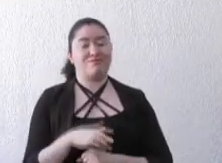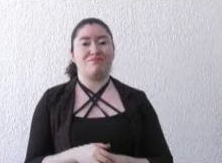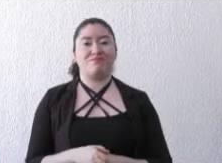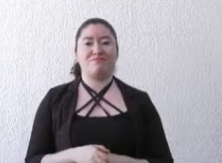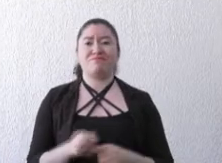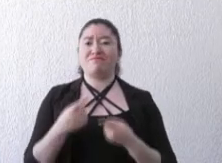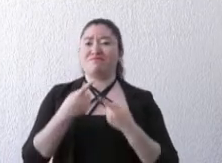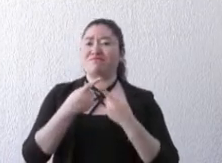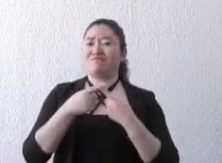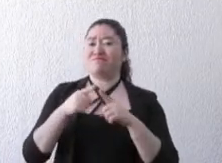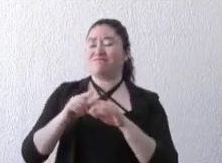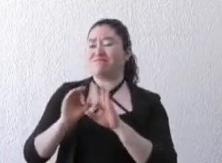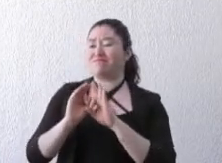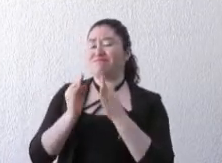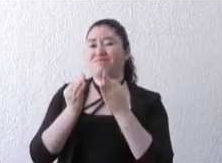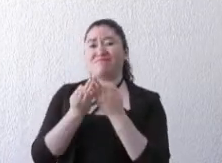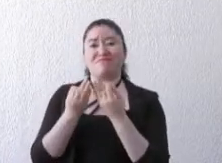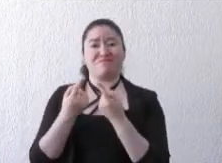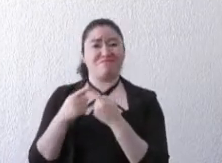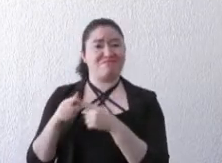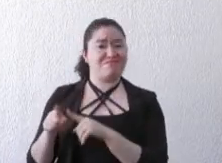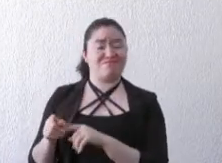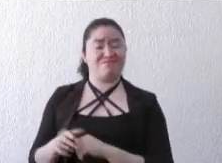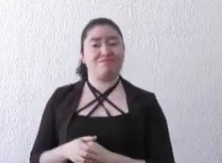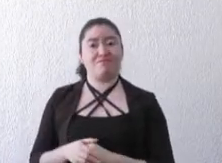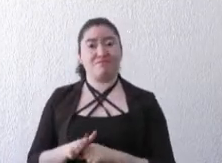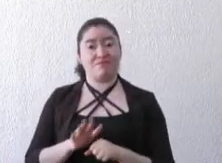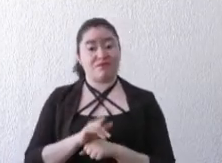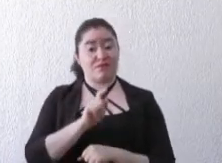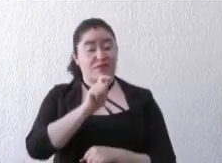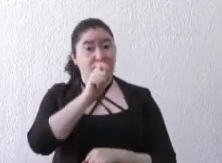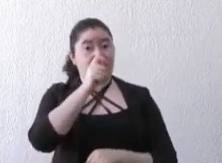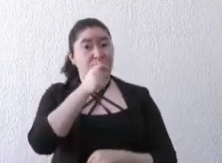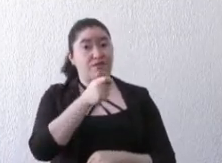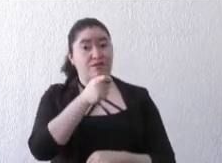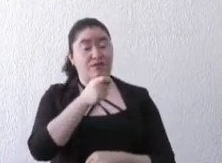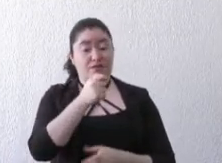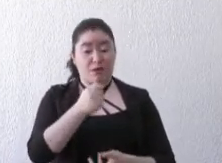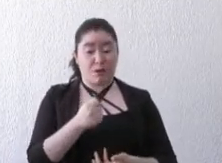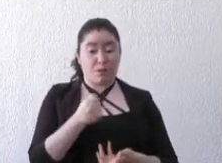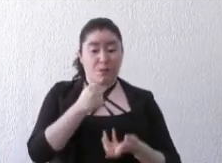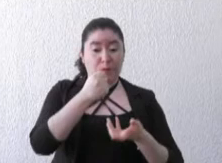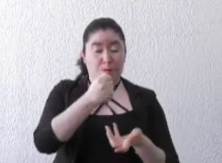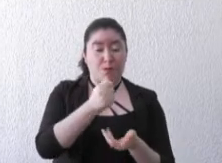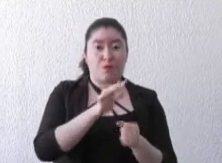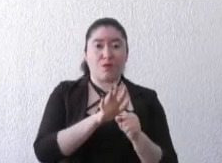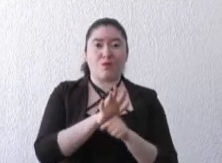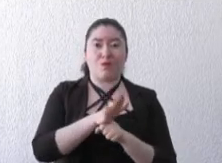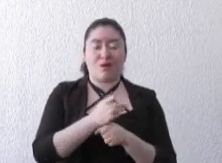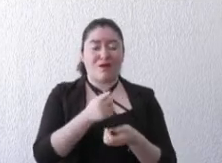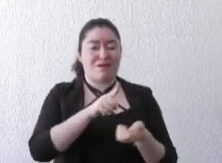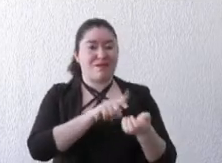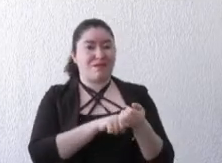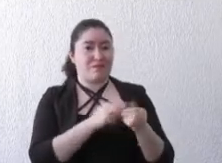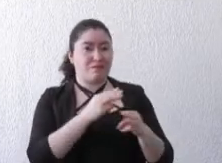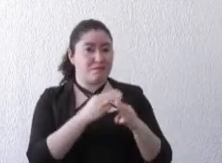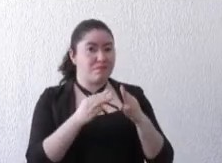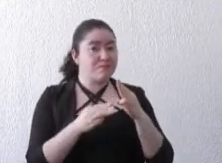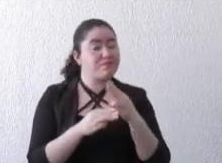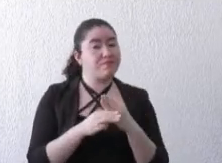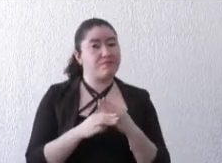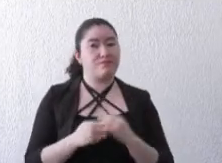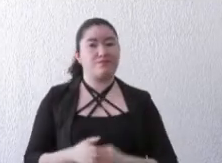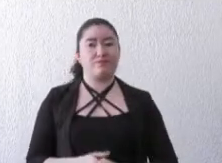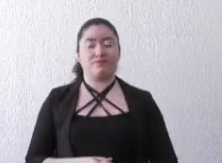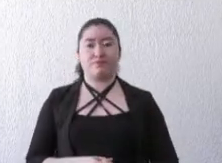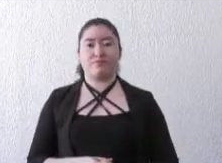condiciones diversas las espaciales. Es decir, hay una inversión ya dada en términos de la estructura del equipamiento, que